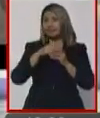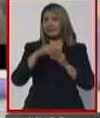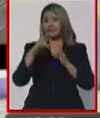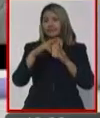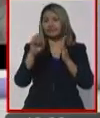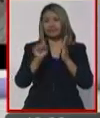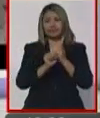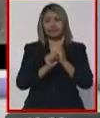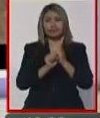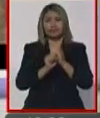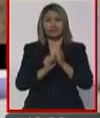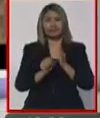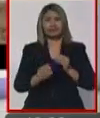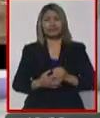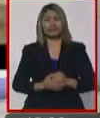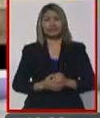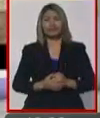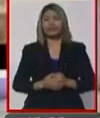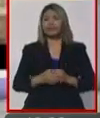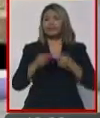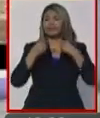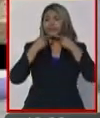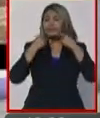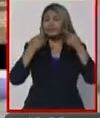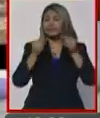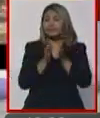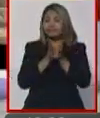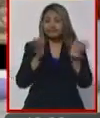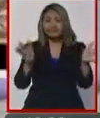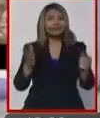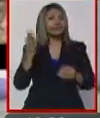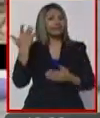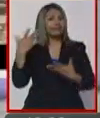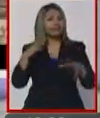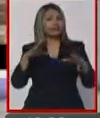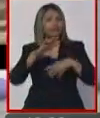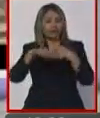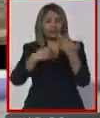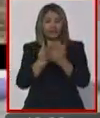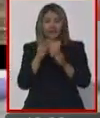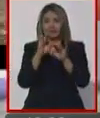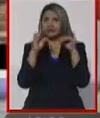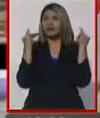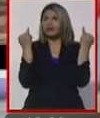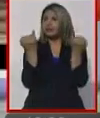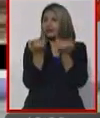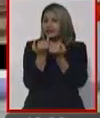una resolución, reitero, es un manifiesto público hecho por todas las